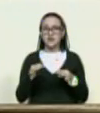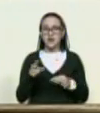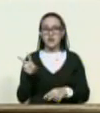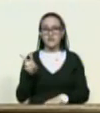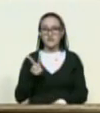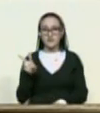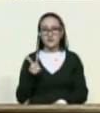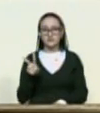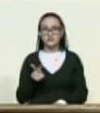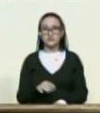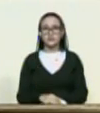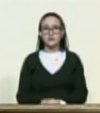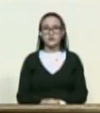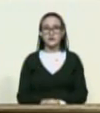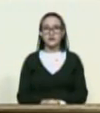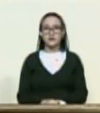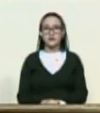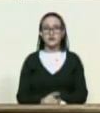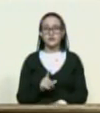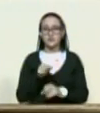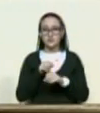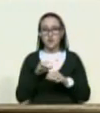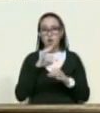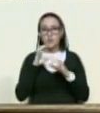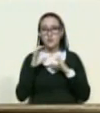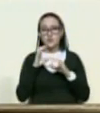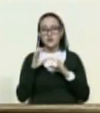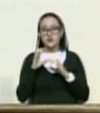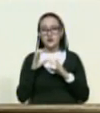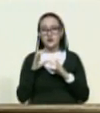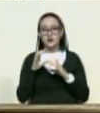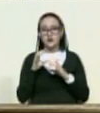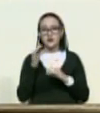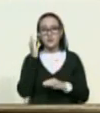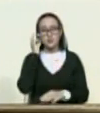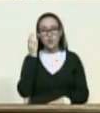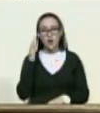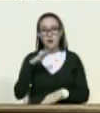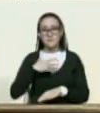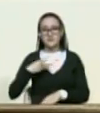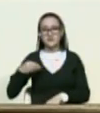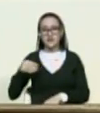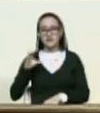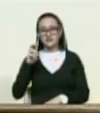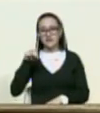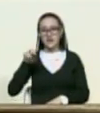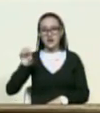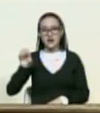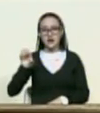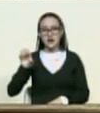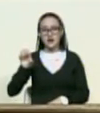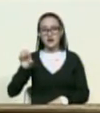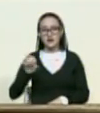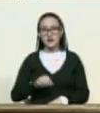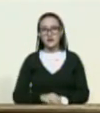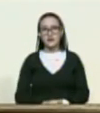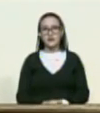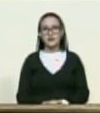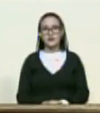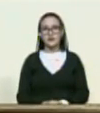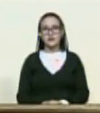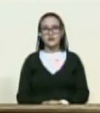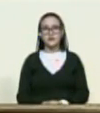Venezuela y comuníquese a la ciudadana Tibisay Lucena Ramírez, presidenta del Consejo Nacional